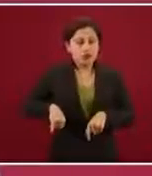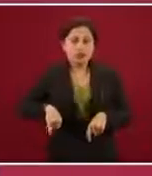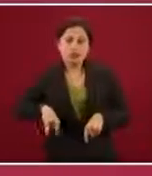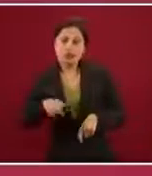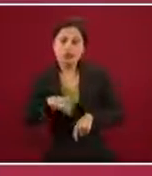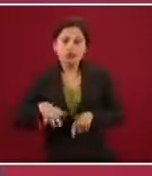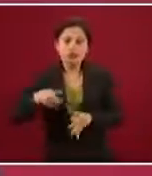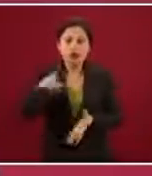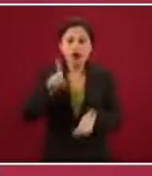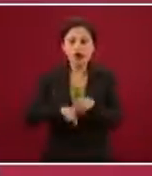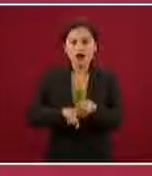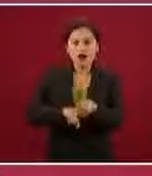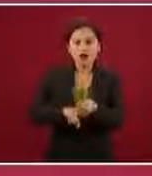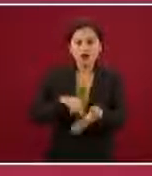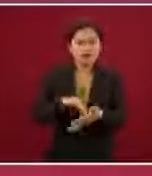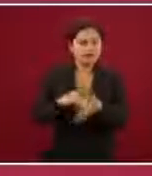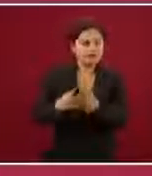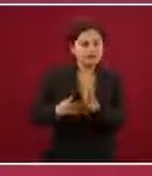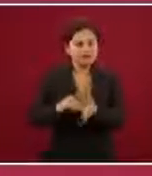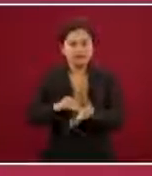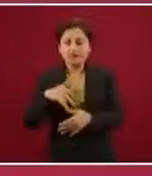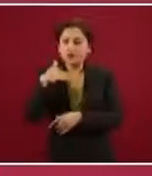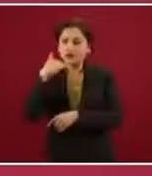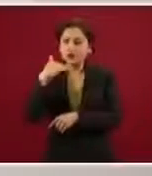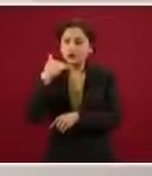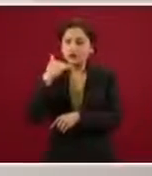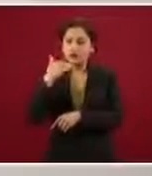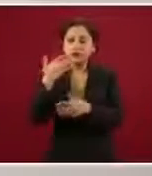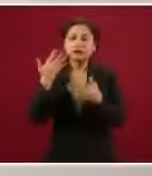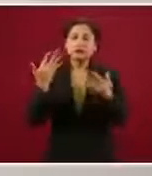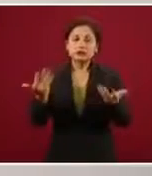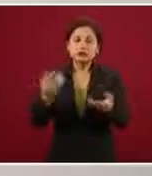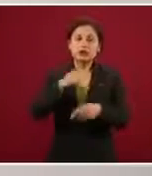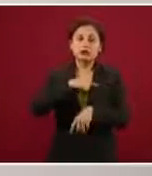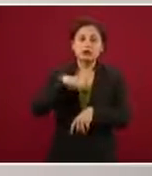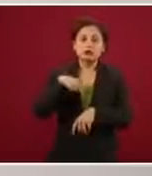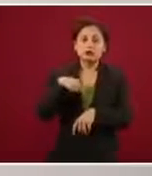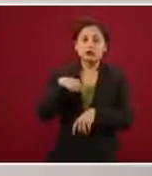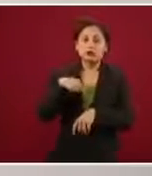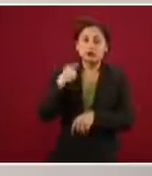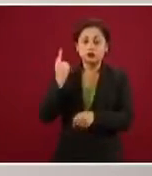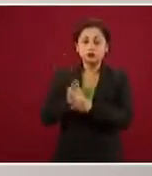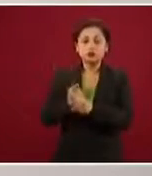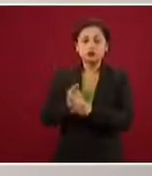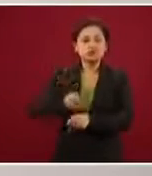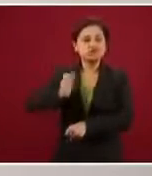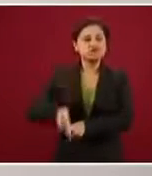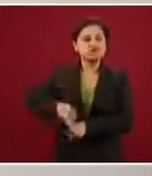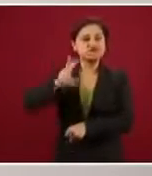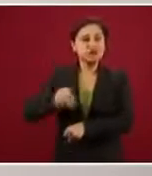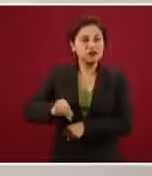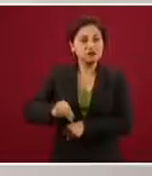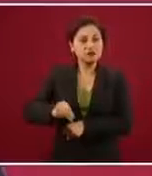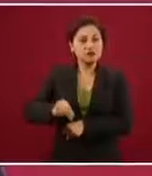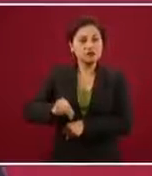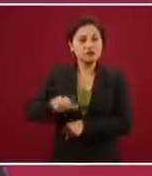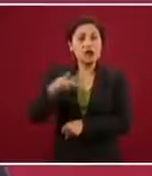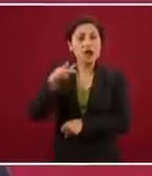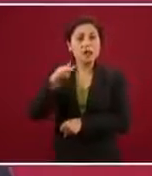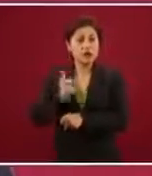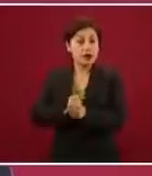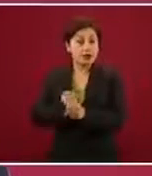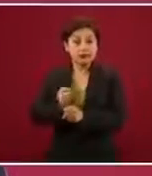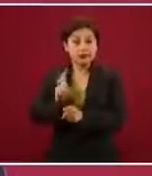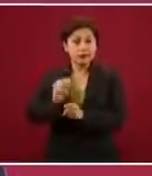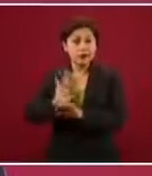Y no permitir la corrupción y acabar con la corrupción y hacerlo de manera pacífica es un